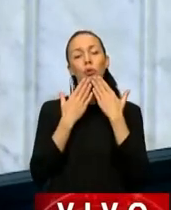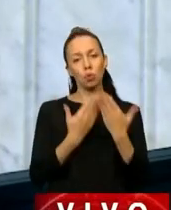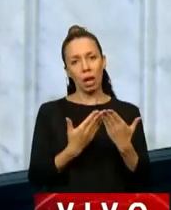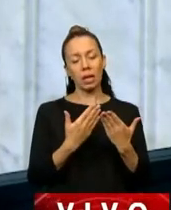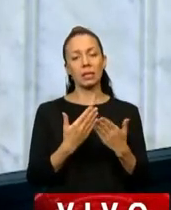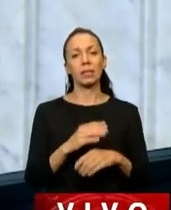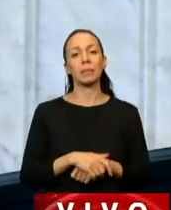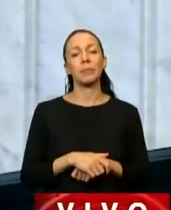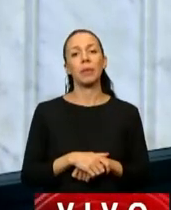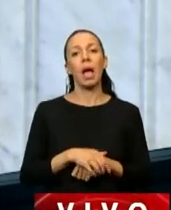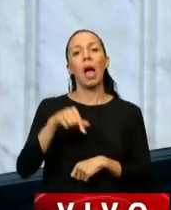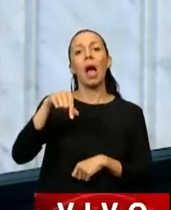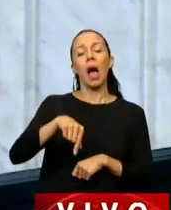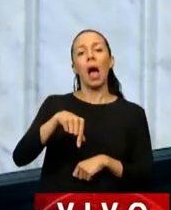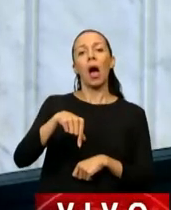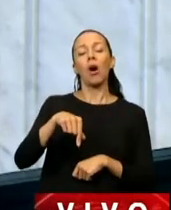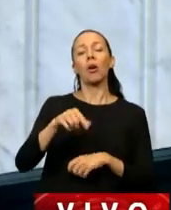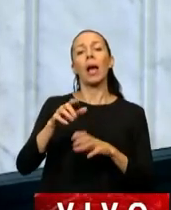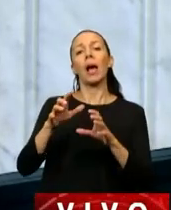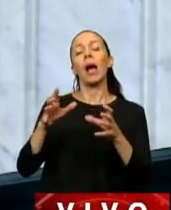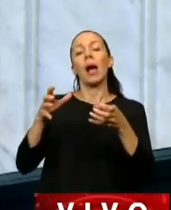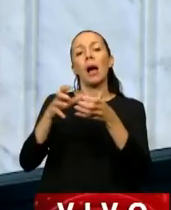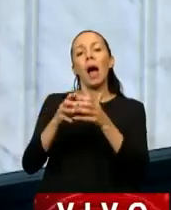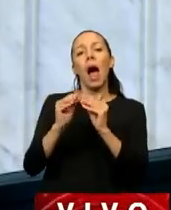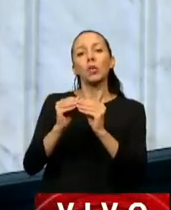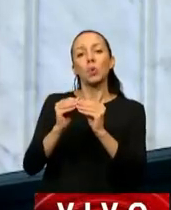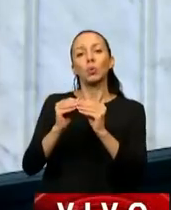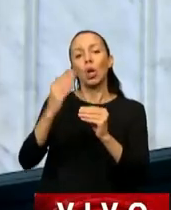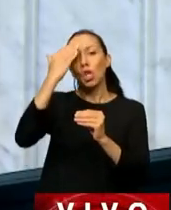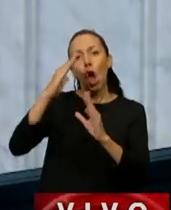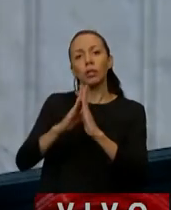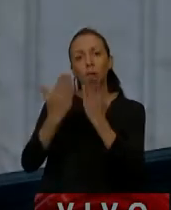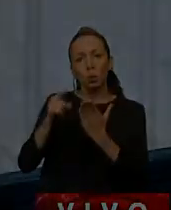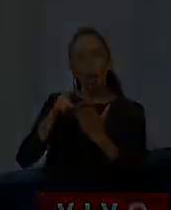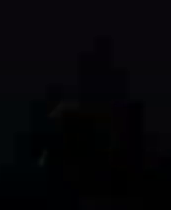La cuestión de privilegio será girada a la Comisión de Asuntos Constitucionales para su oportuno tratamiento.